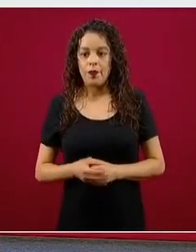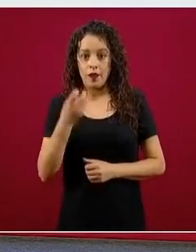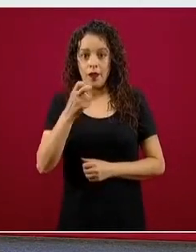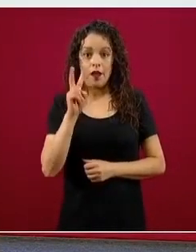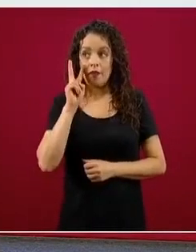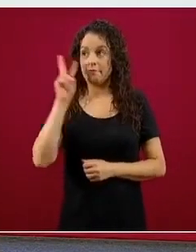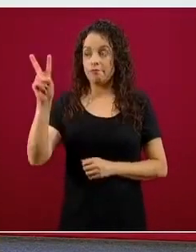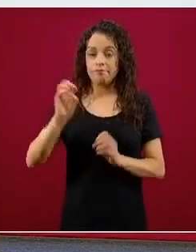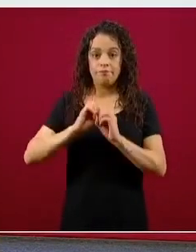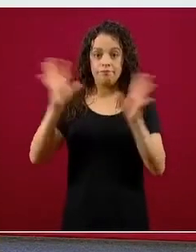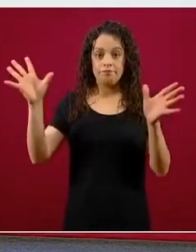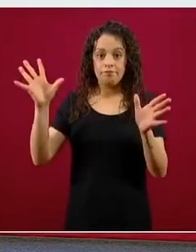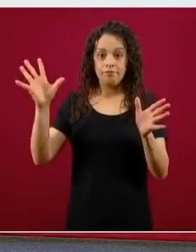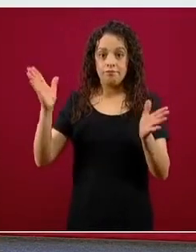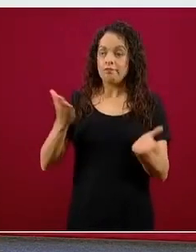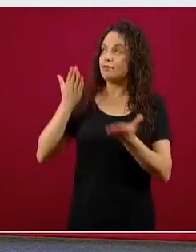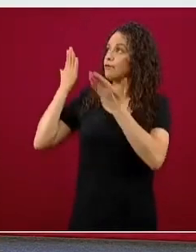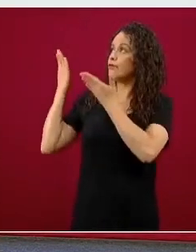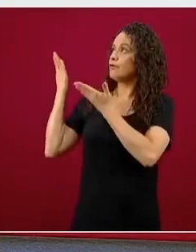Es esta zona,